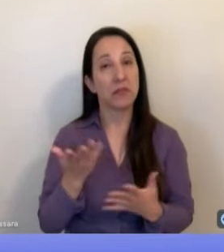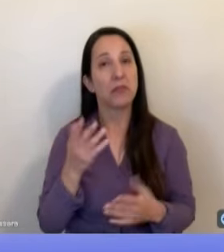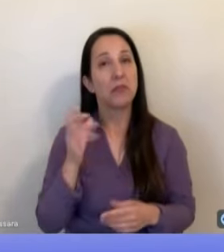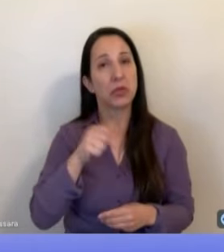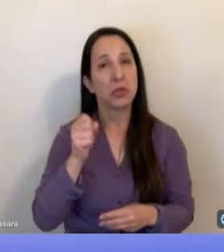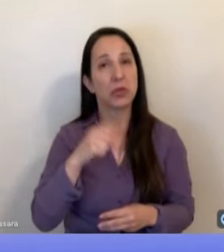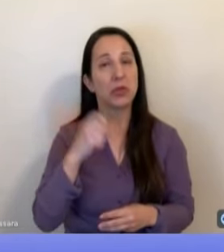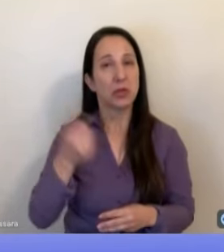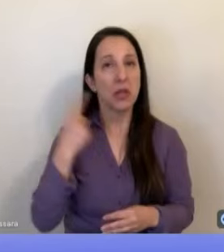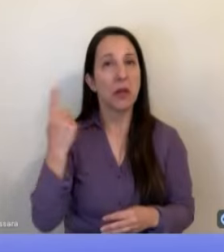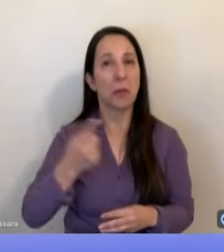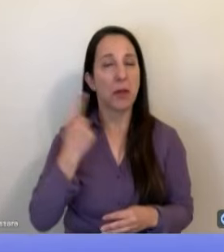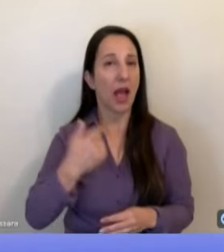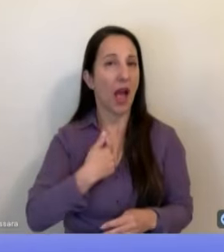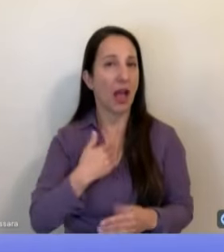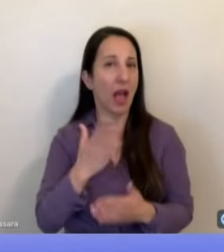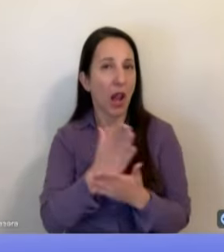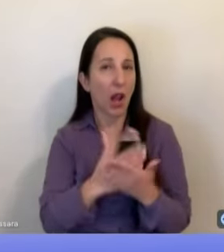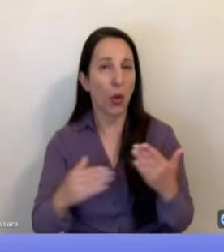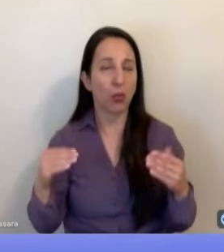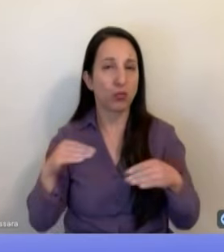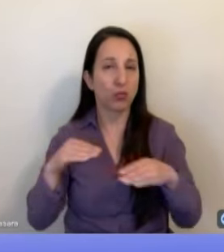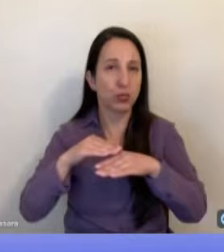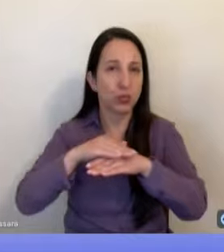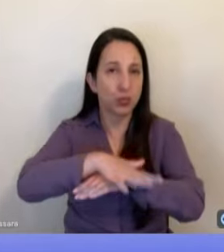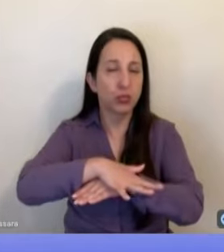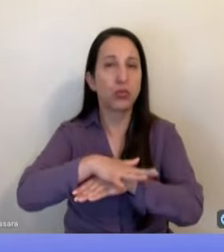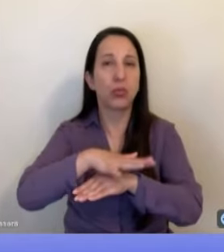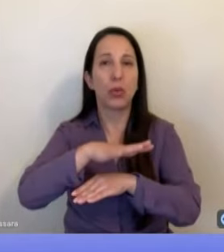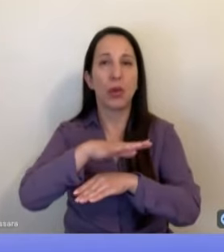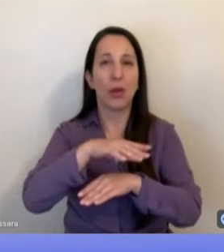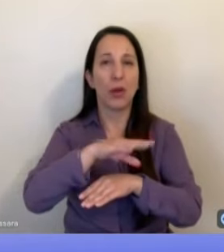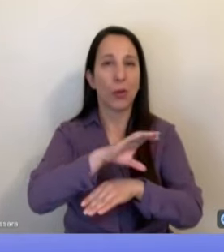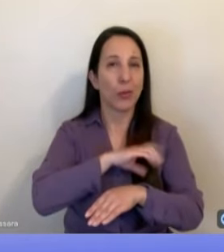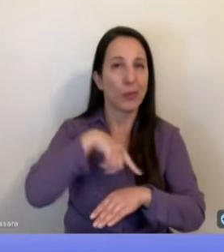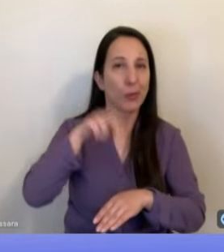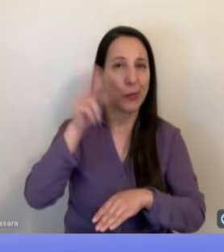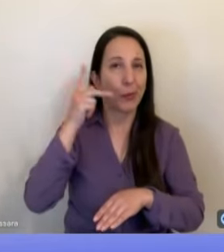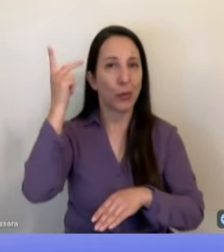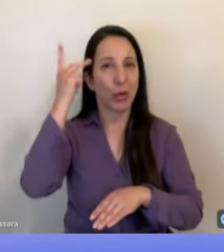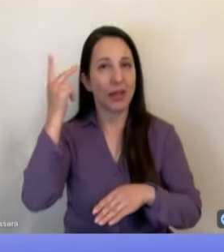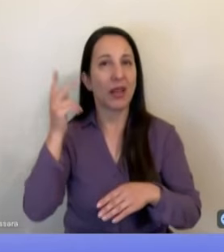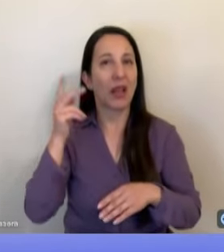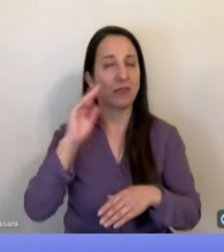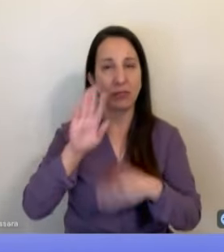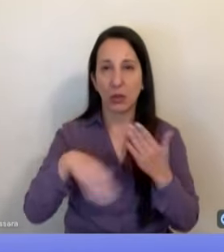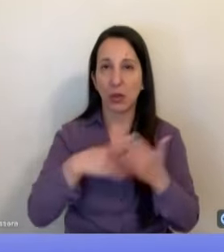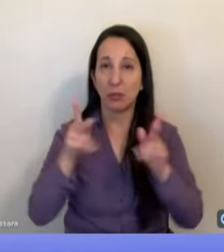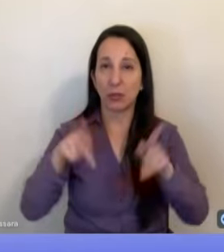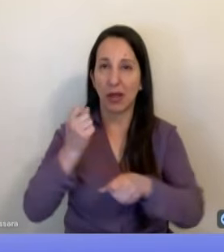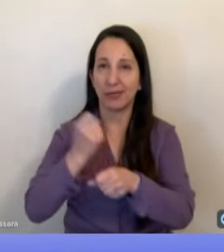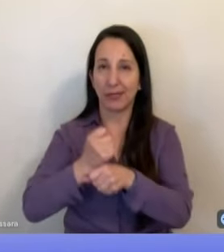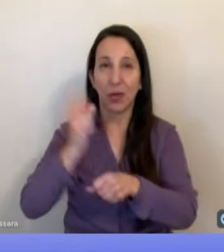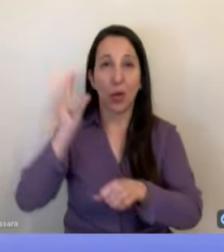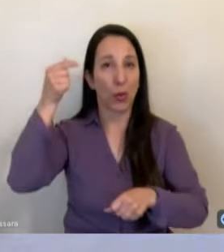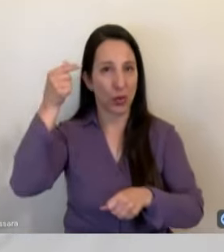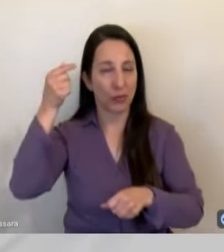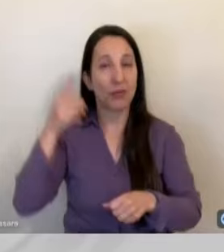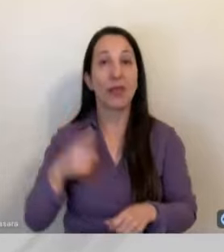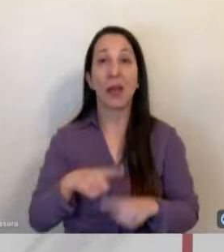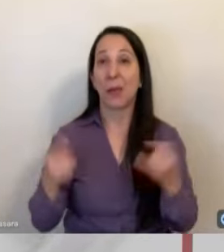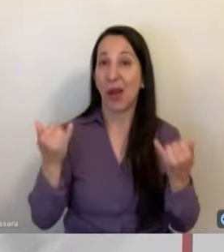alguna intromisión en la política de los actores de gobierno. Lo que ocurre es que en esta oportunidad, en